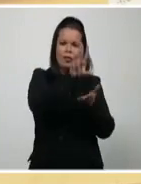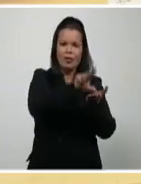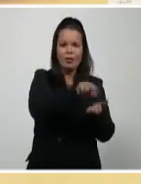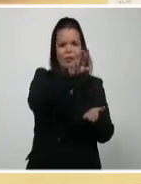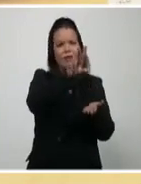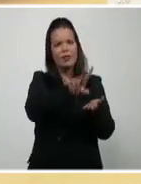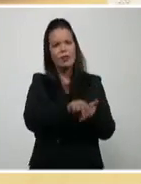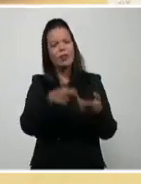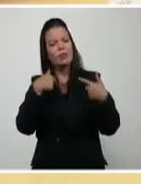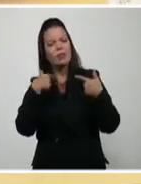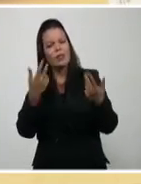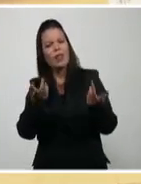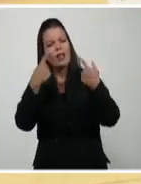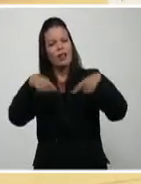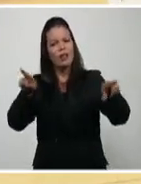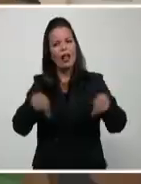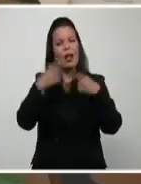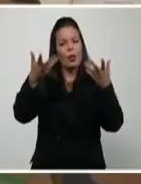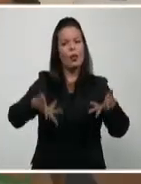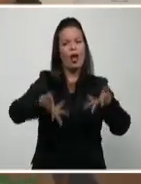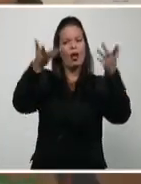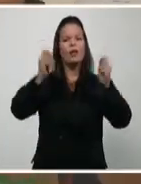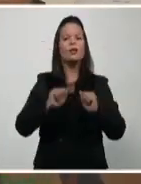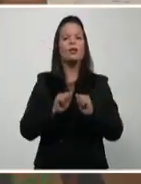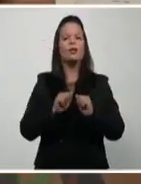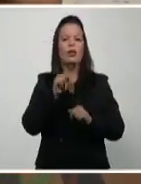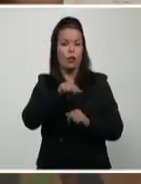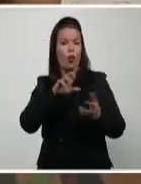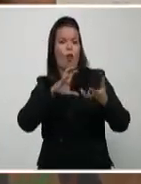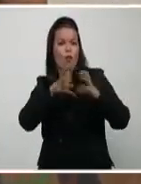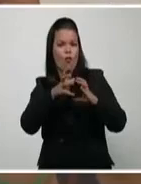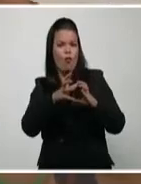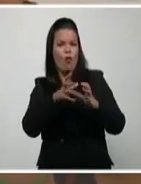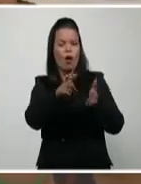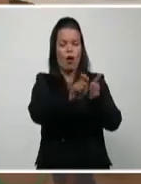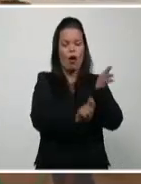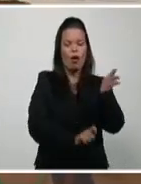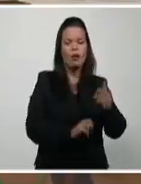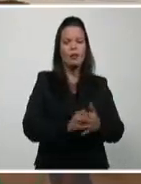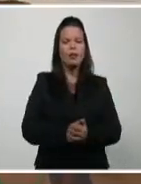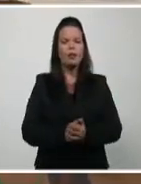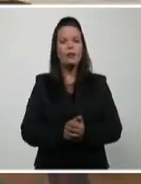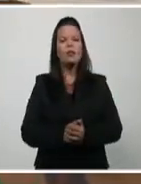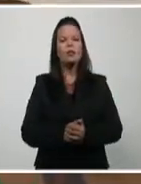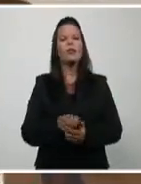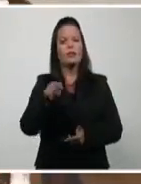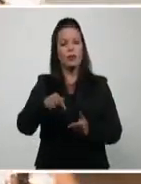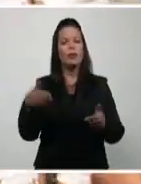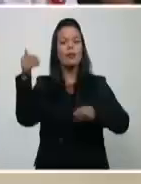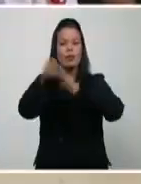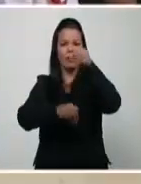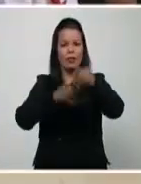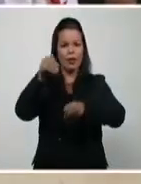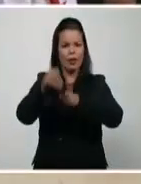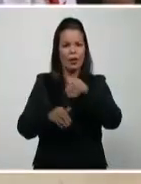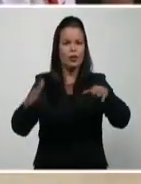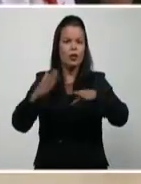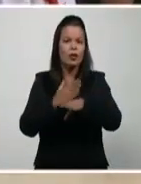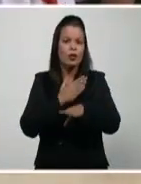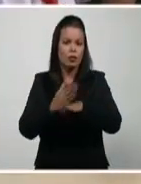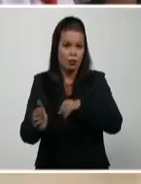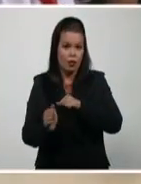cantaba muy alto. Acompañó la jornada a la albacea de Teresita Fernández, quien la cuidó hasta sus últimos